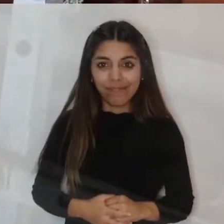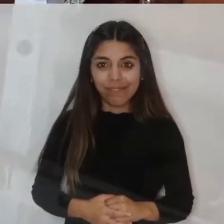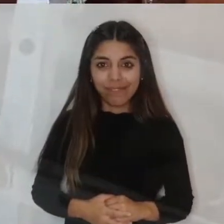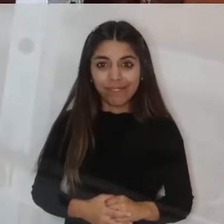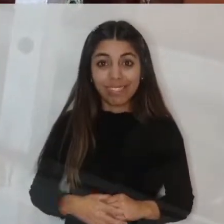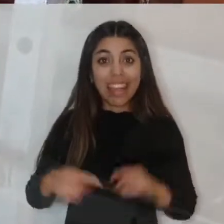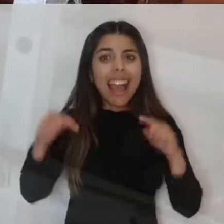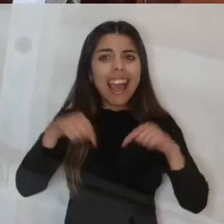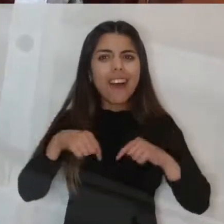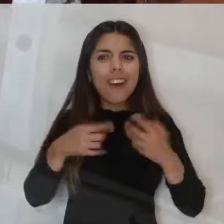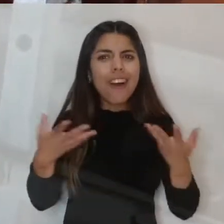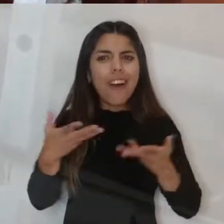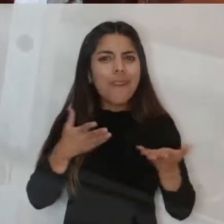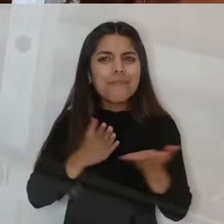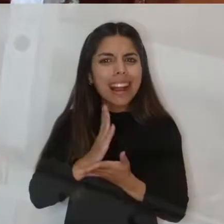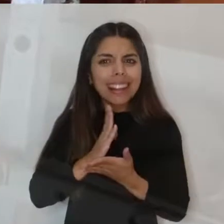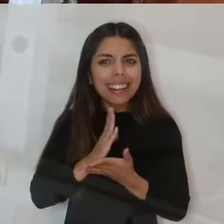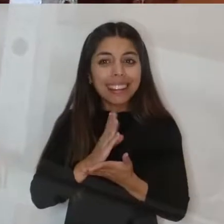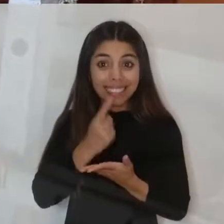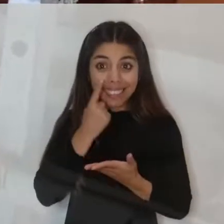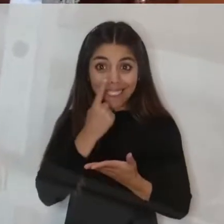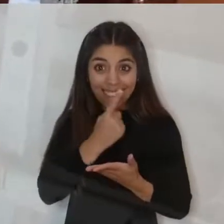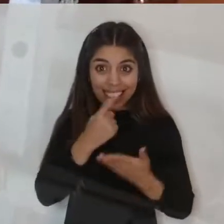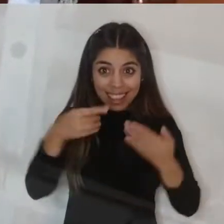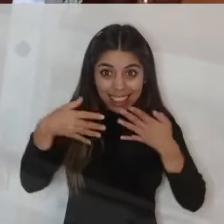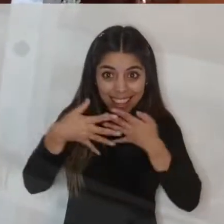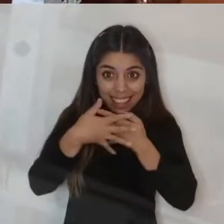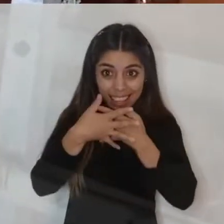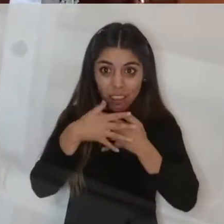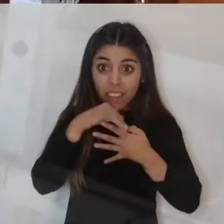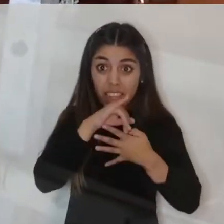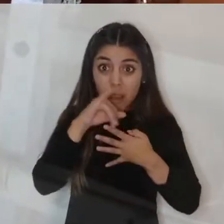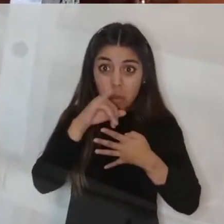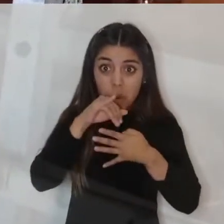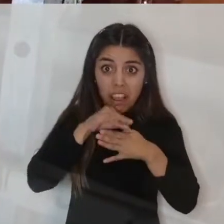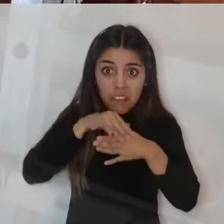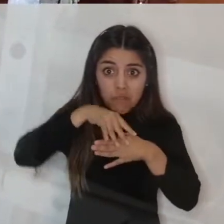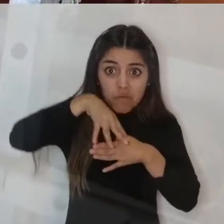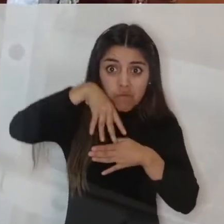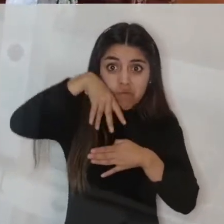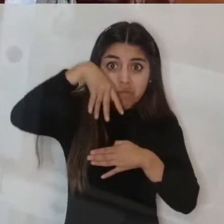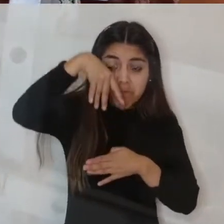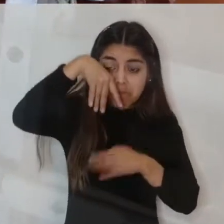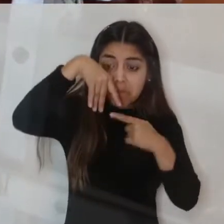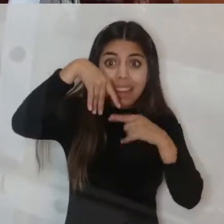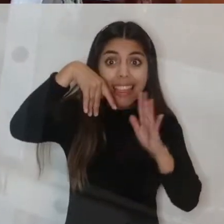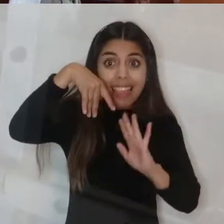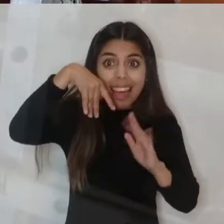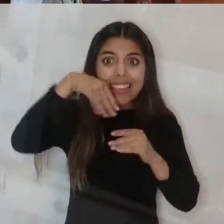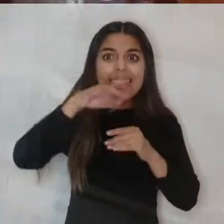Hay una parte tejida y otra parte que queda sin tejer. Sí, es sin tejer. Y así queda calada. Sí.